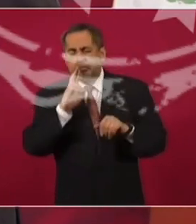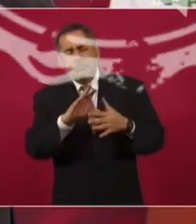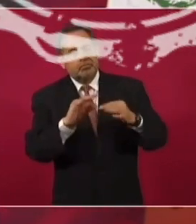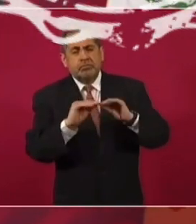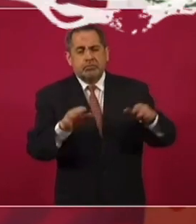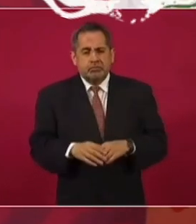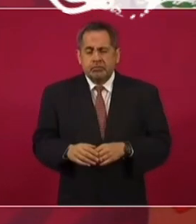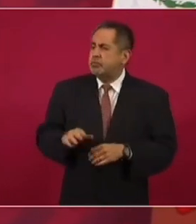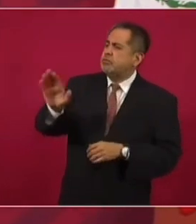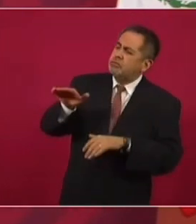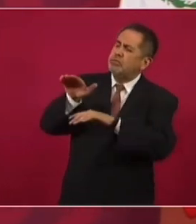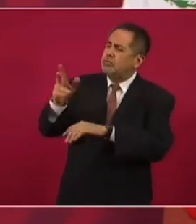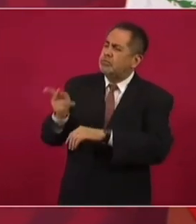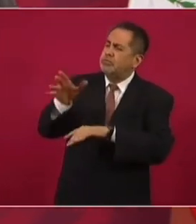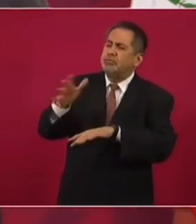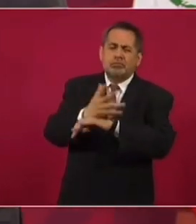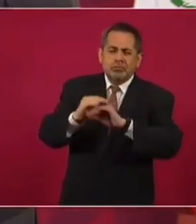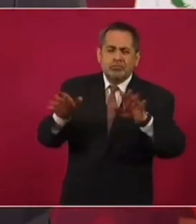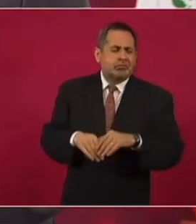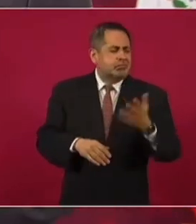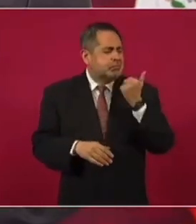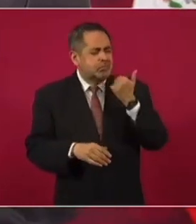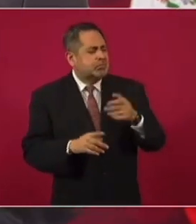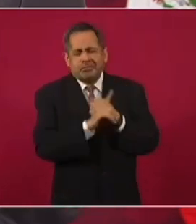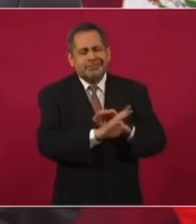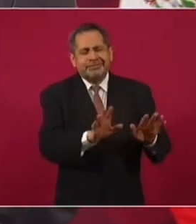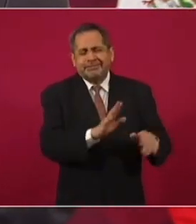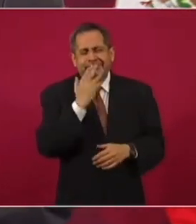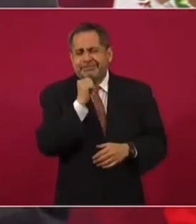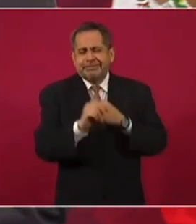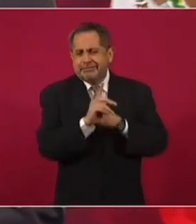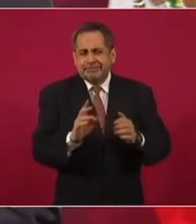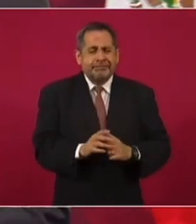¿Podría pensar más en el combate a la corrupción o a qué lo atribuye? No hay problema.